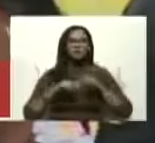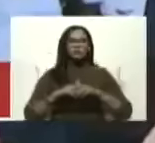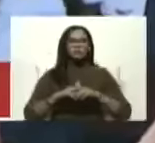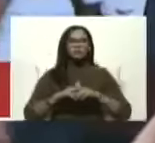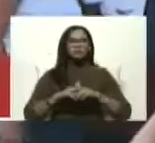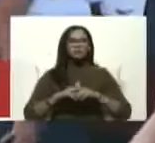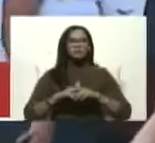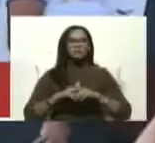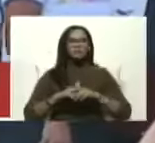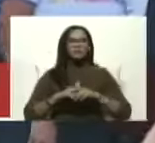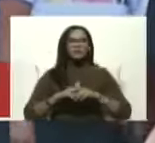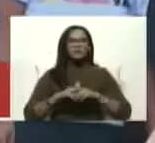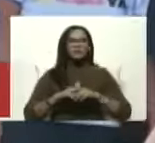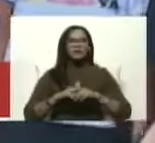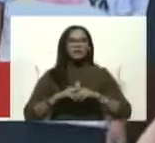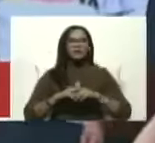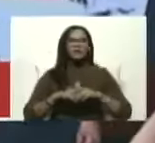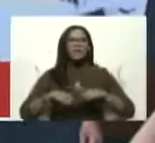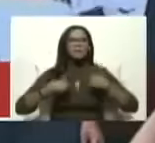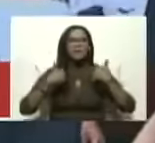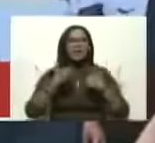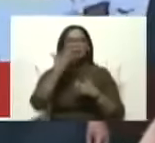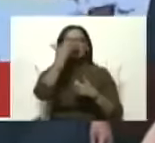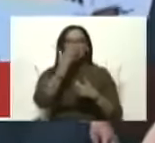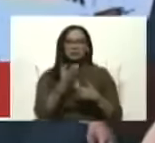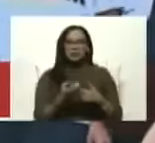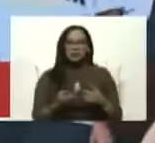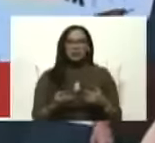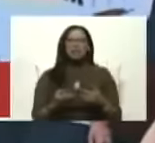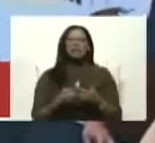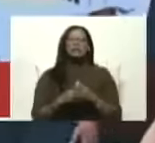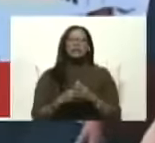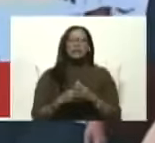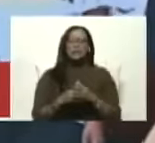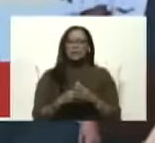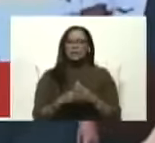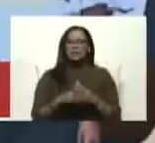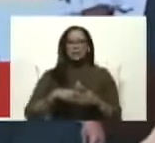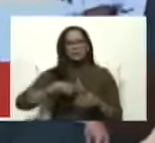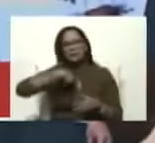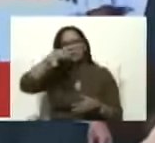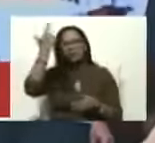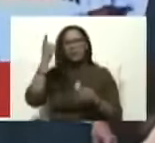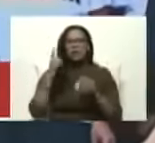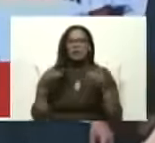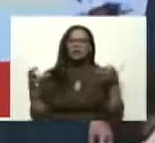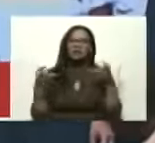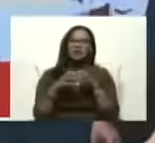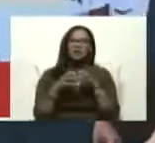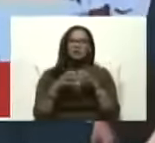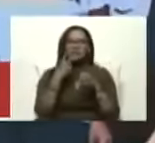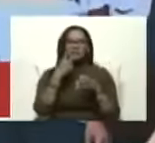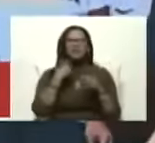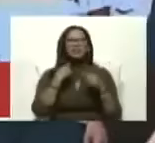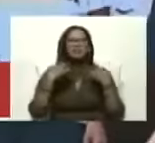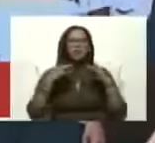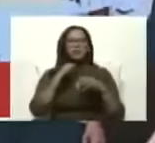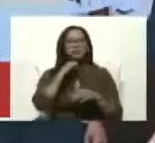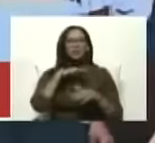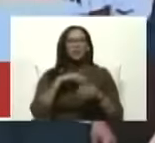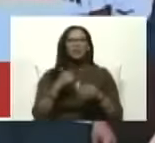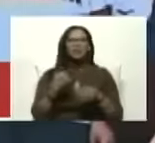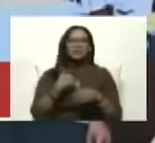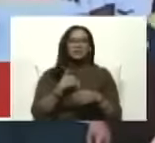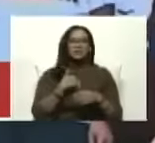de la más triste y escuálida concentración que se ha visto en la historia de Guatire. Y